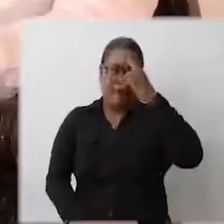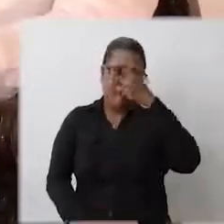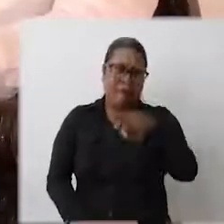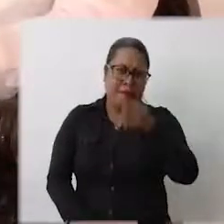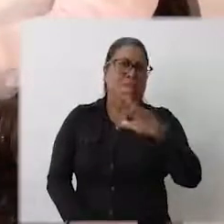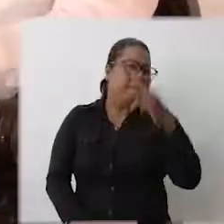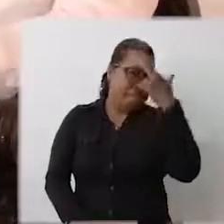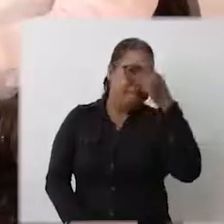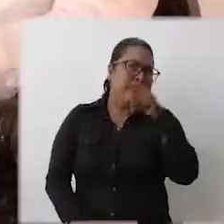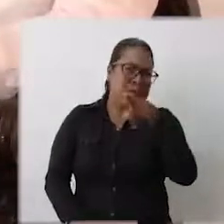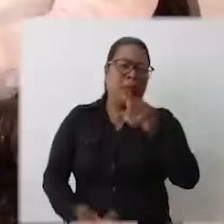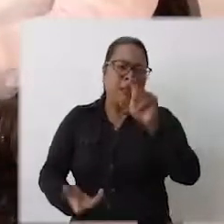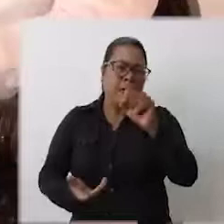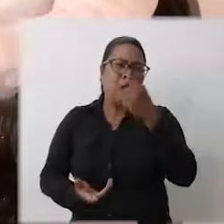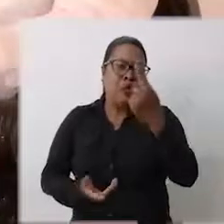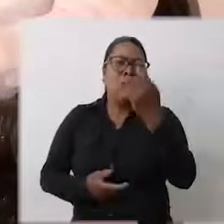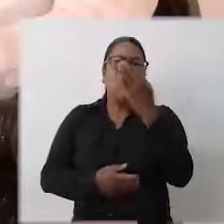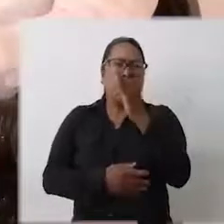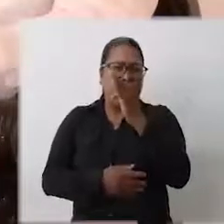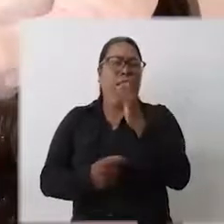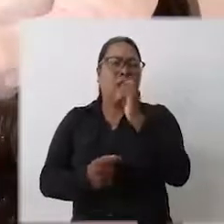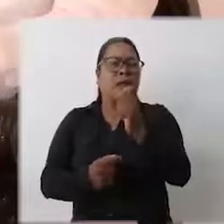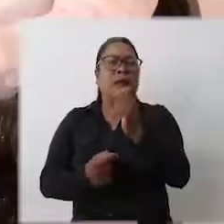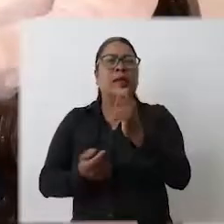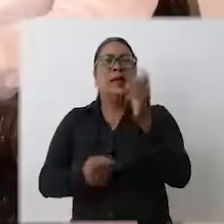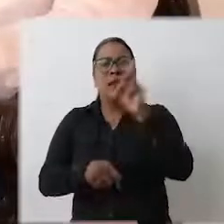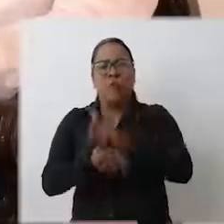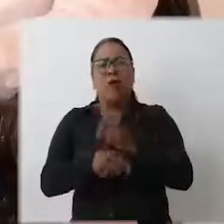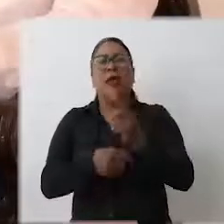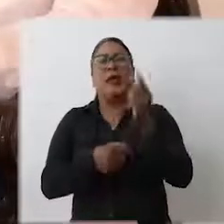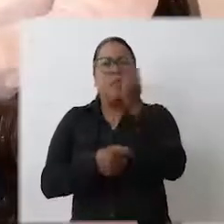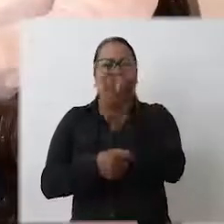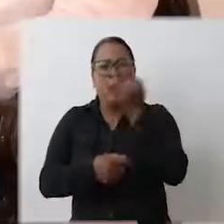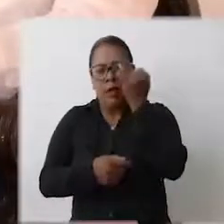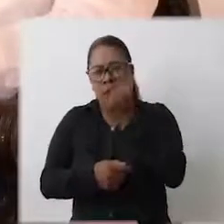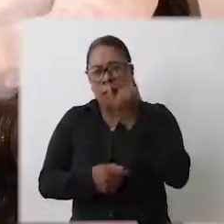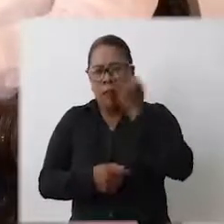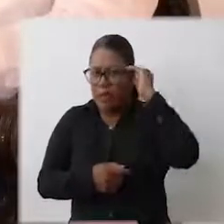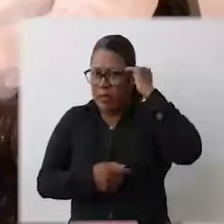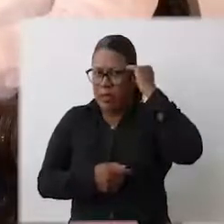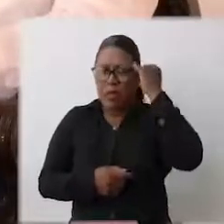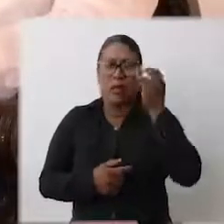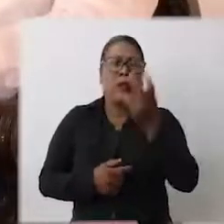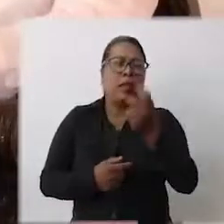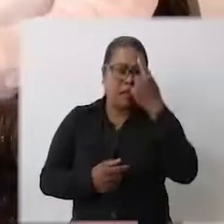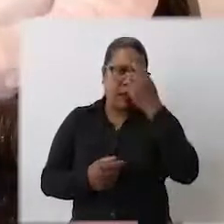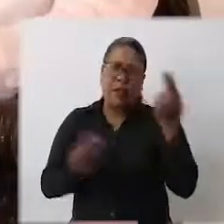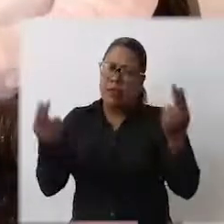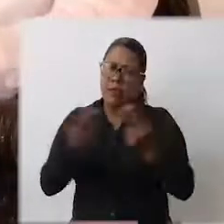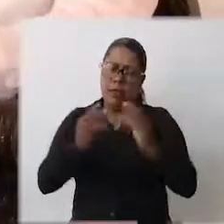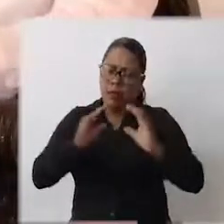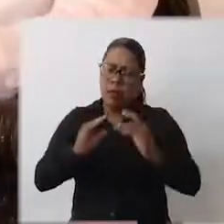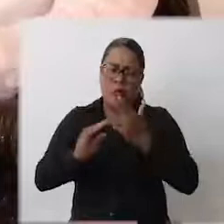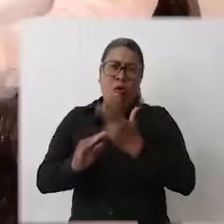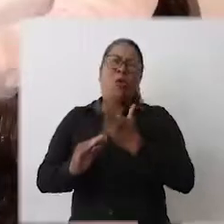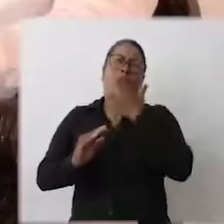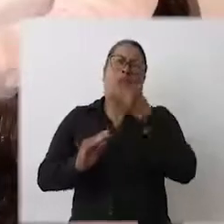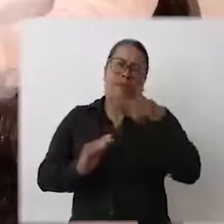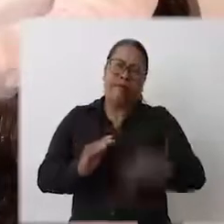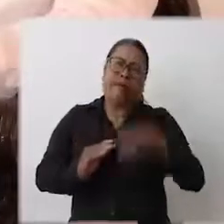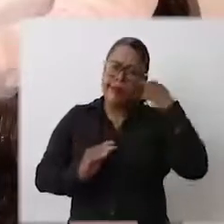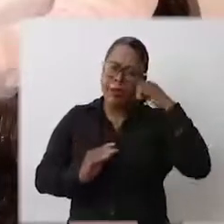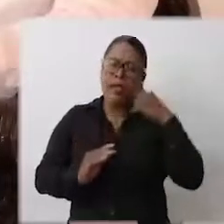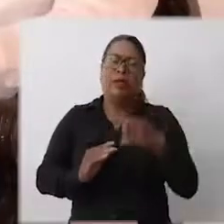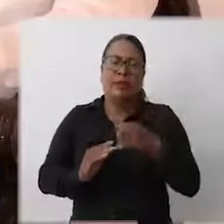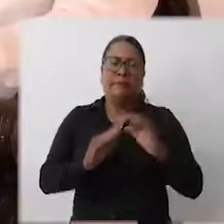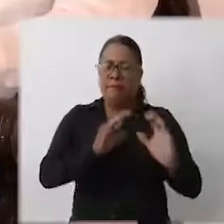con asociaciones civiles, pues no pase desapercibido, pero sobre todo que en este compromiso